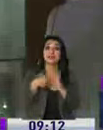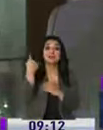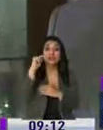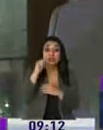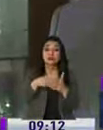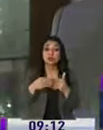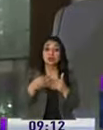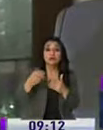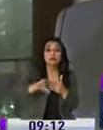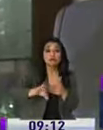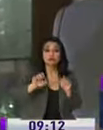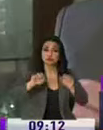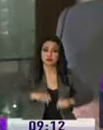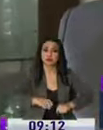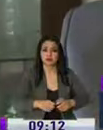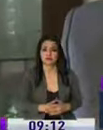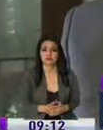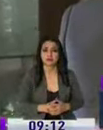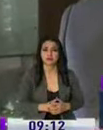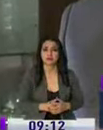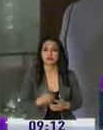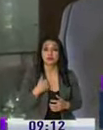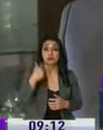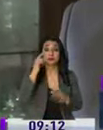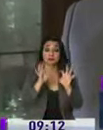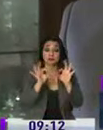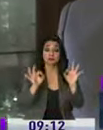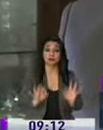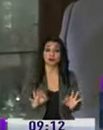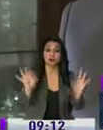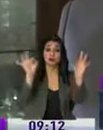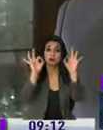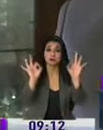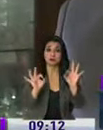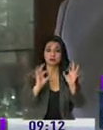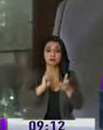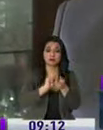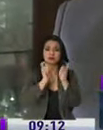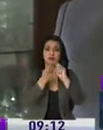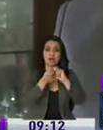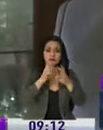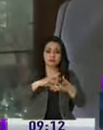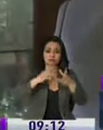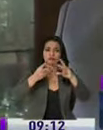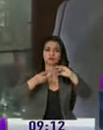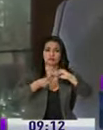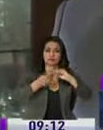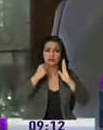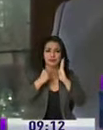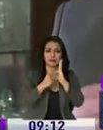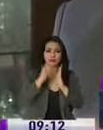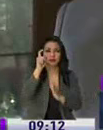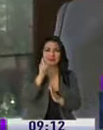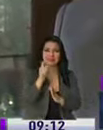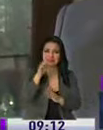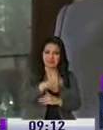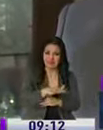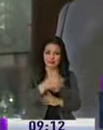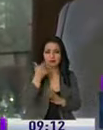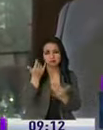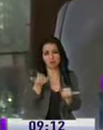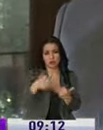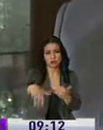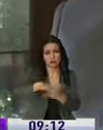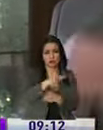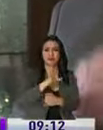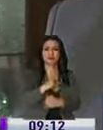millones. Nosotros creemos que la proforma está adecuada no a las necesidades que queríamos